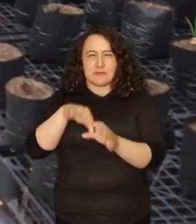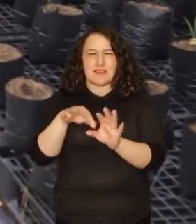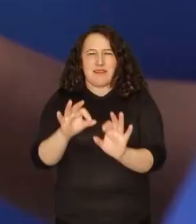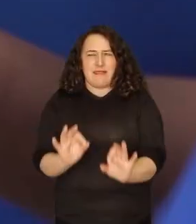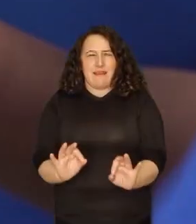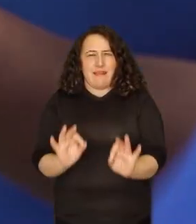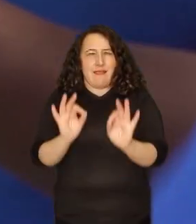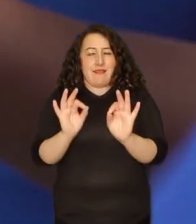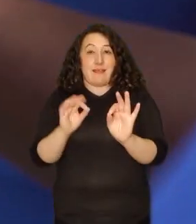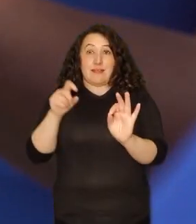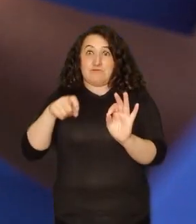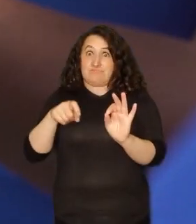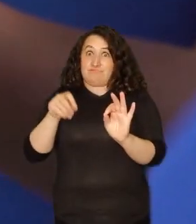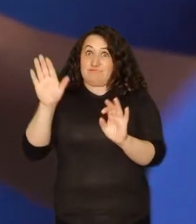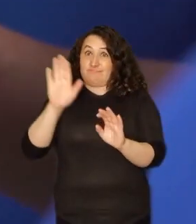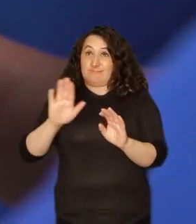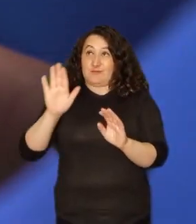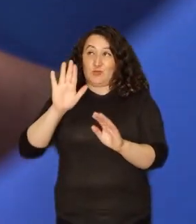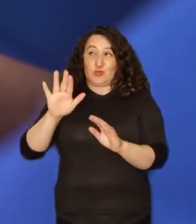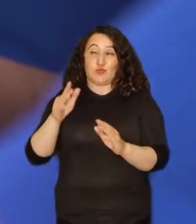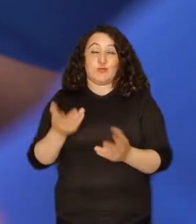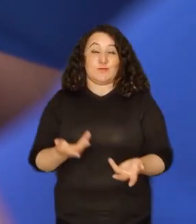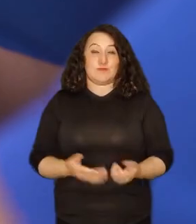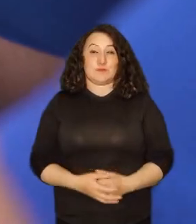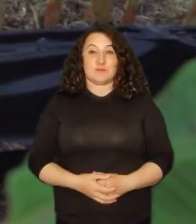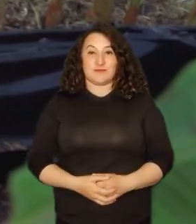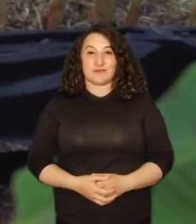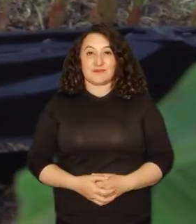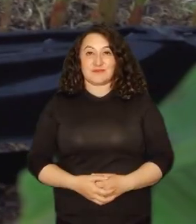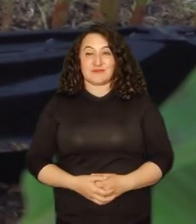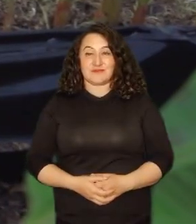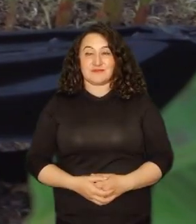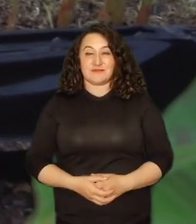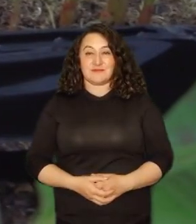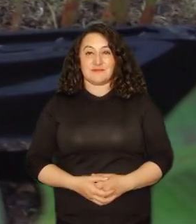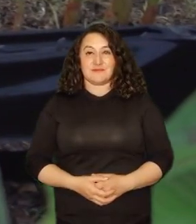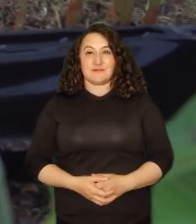de calidad tan necesaria en el departamento.